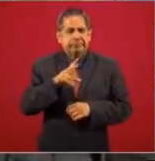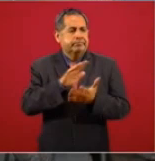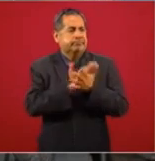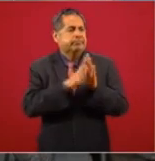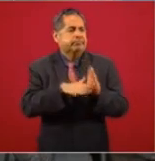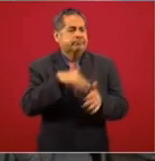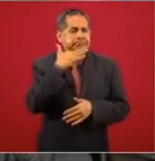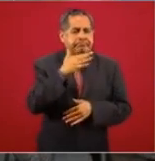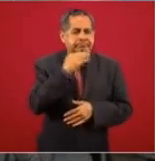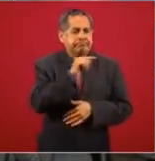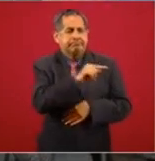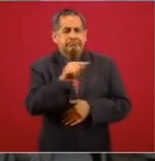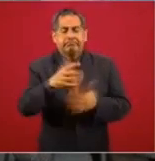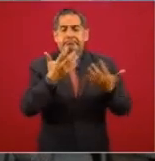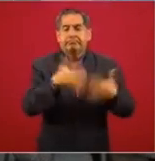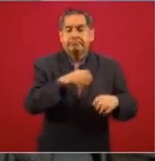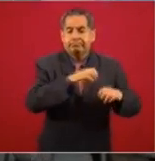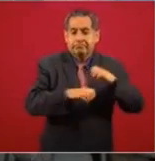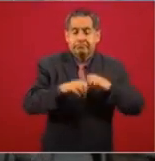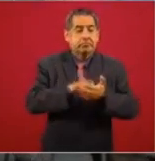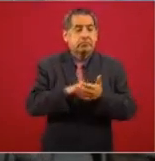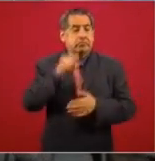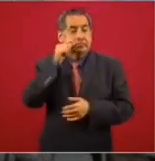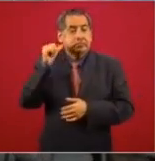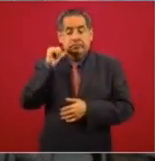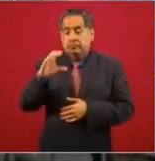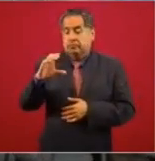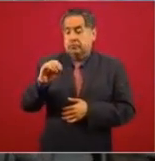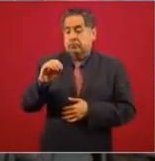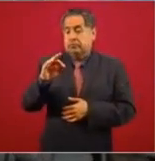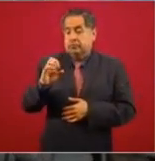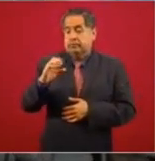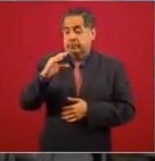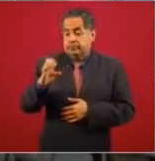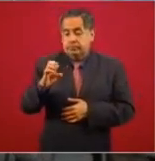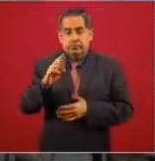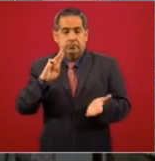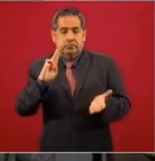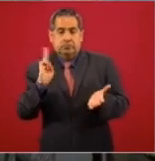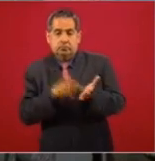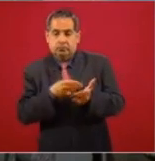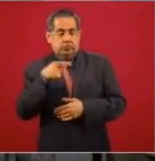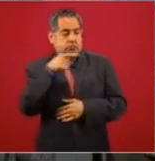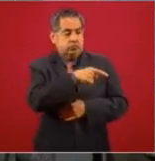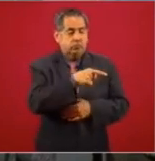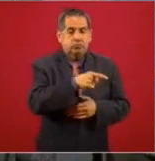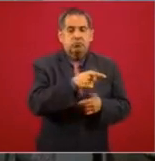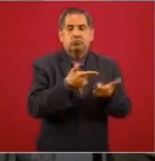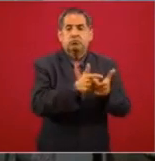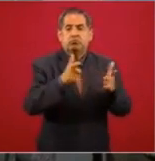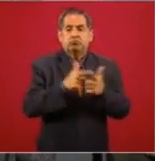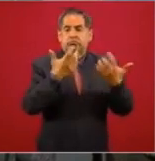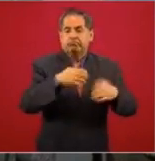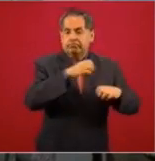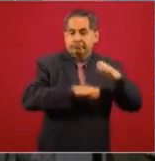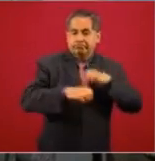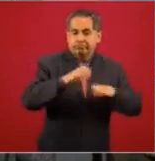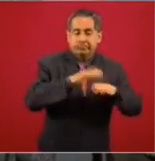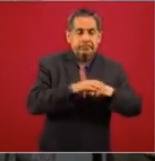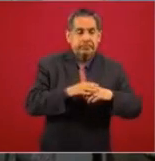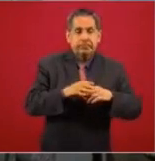entre empresas? Porque también ayer la COFESE reveló que impuso multas a un cártel de empresas que vendieron estudios